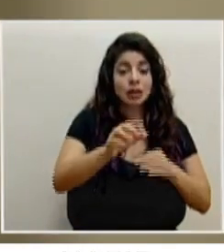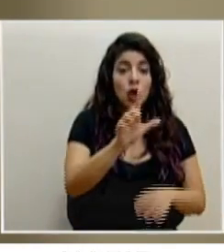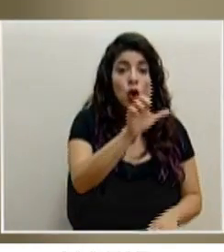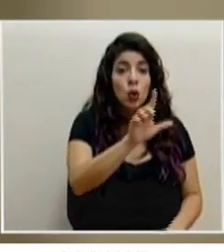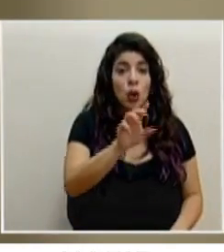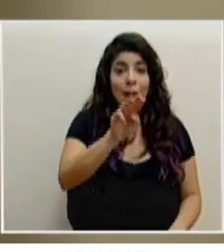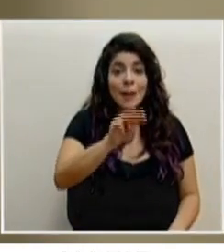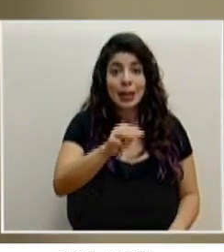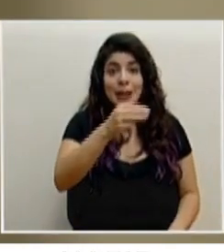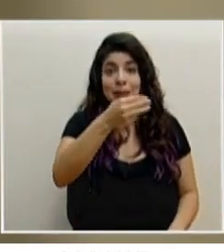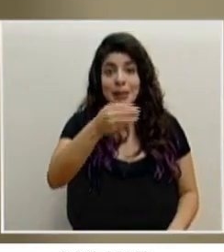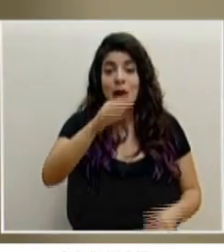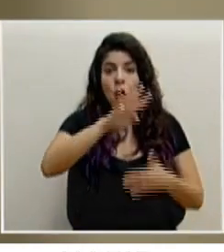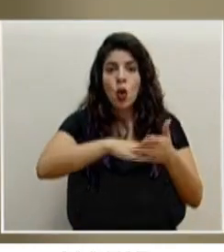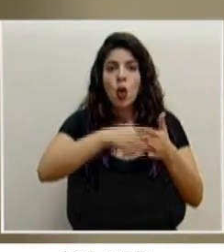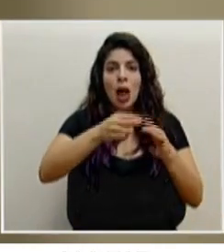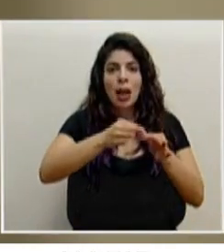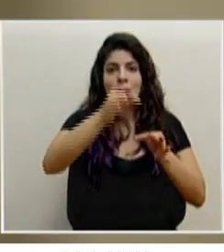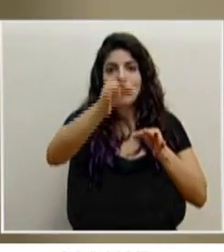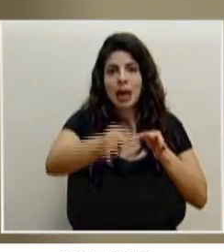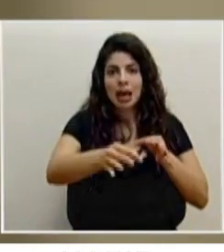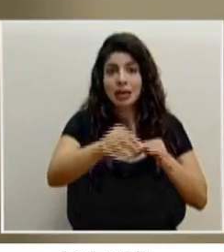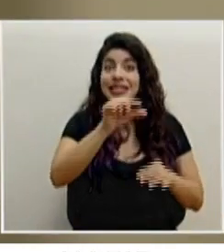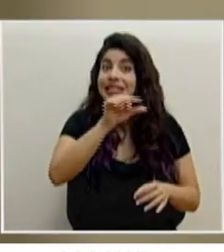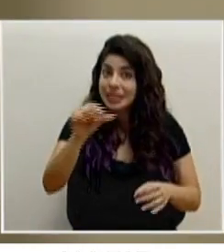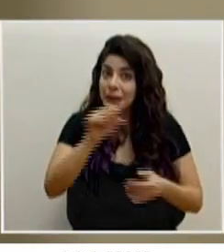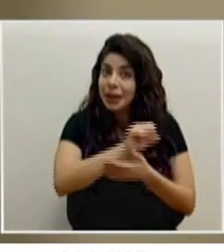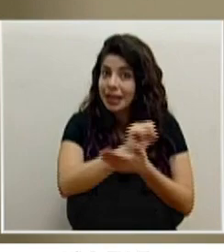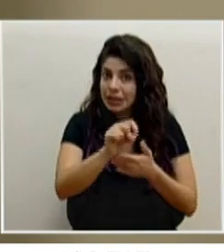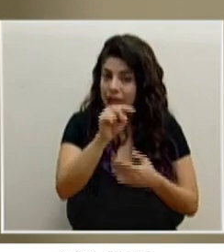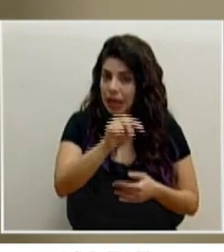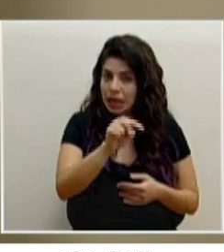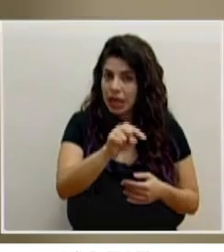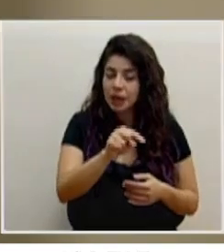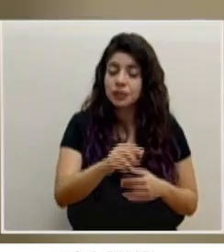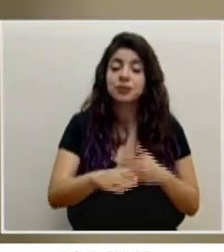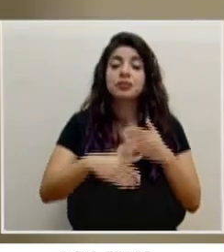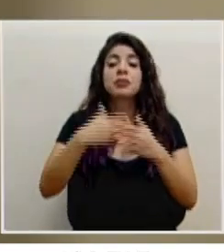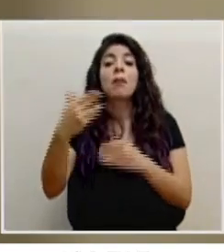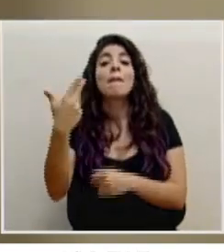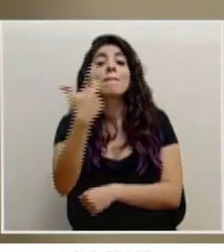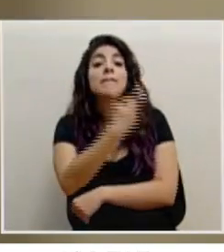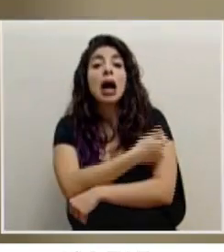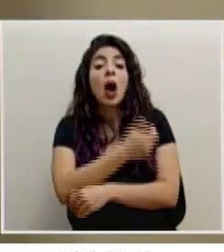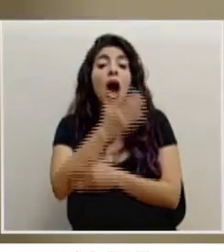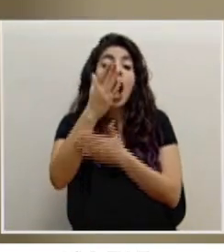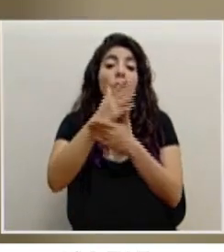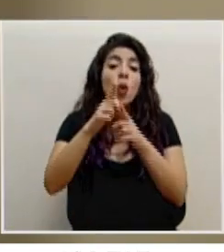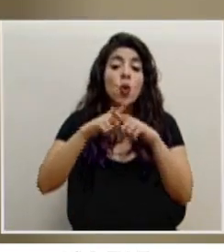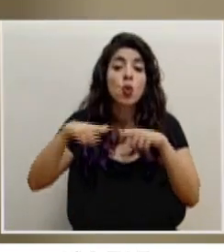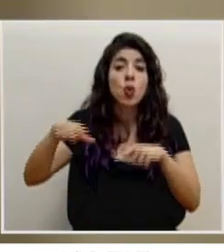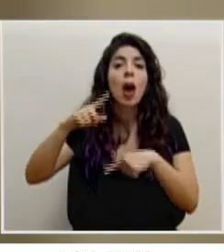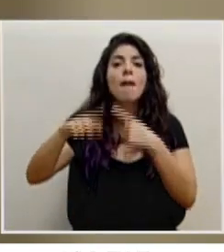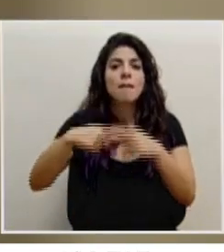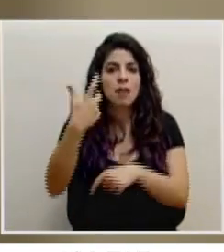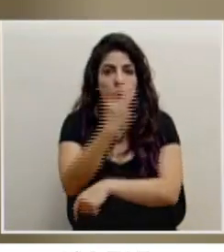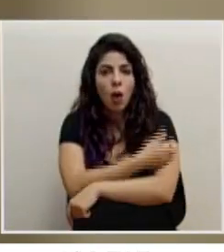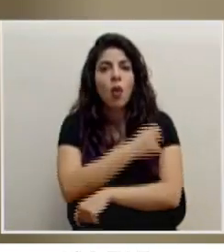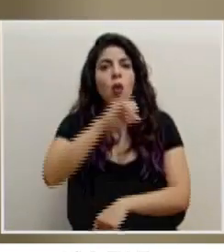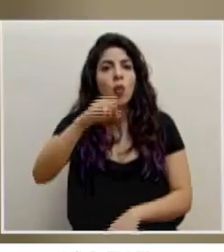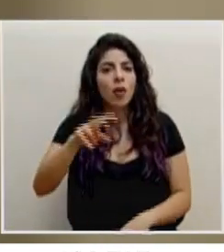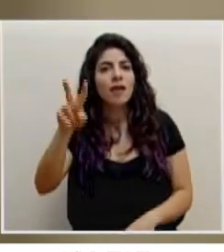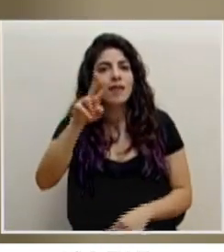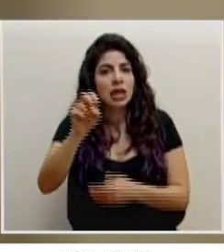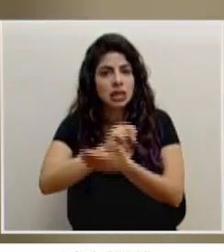lunes, martes y miércoles. Esto en Semana Santa. Vamos a vacunar en algunas áreas de salud jueves y viernes